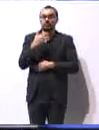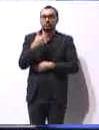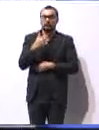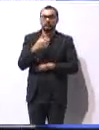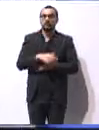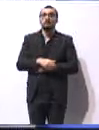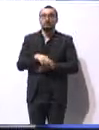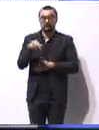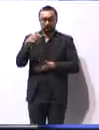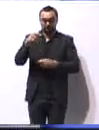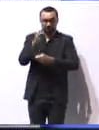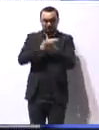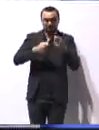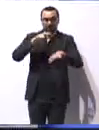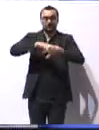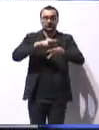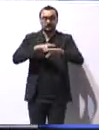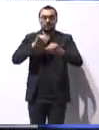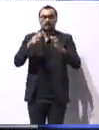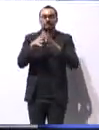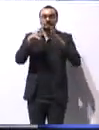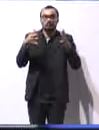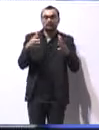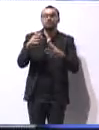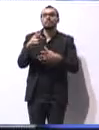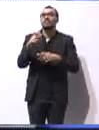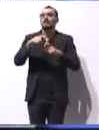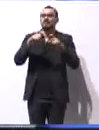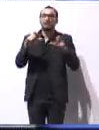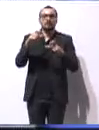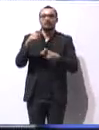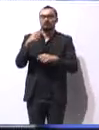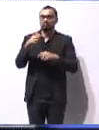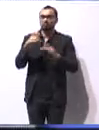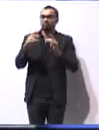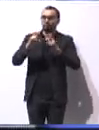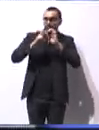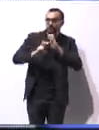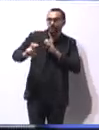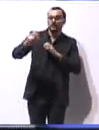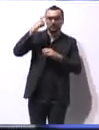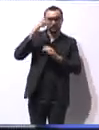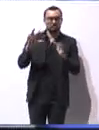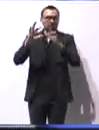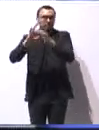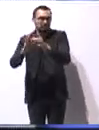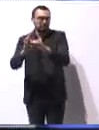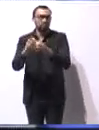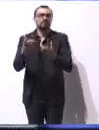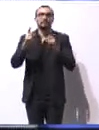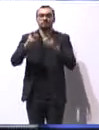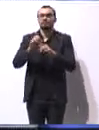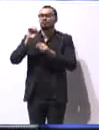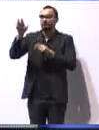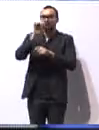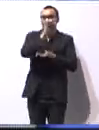comercio en Paraguay más que se duplicó en gran medida gracias a la construcción de la hidrovía, que facilitó la colocación de los productos agrícolas y ganaderos del